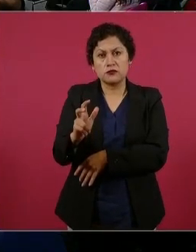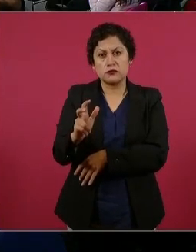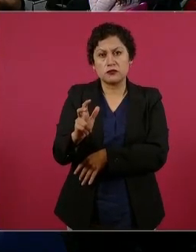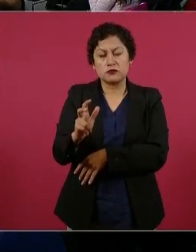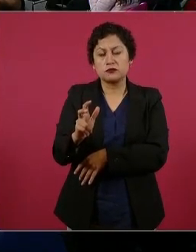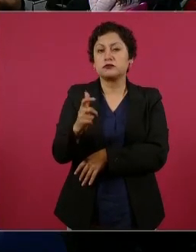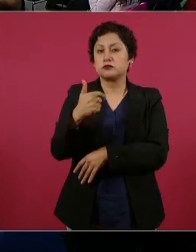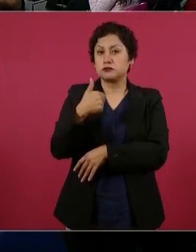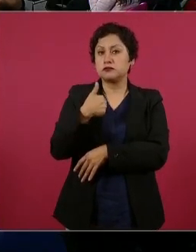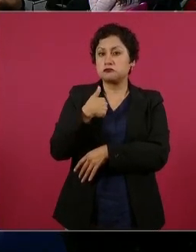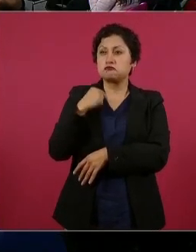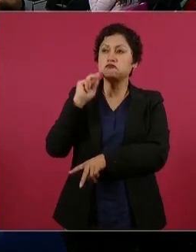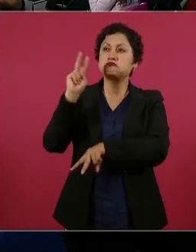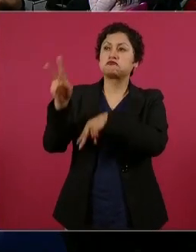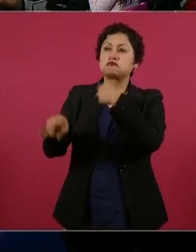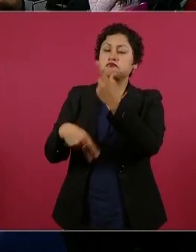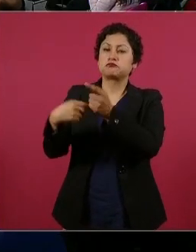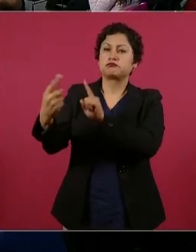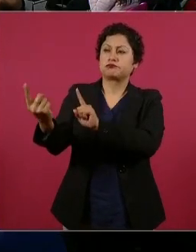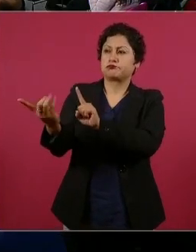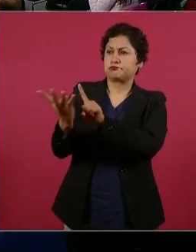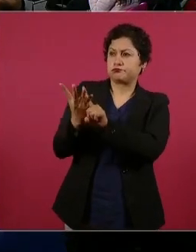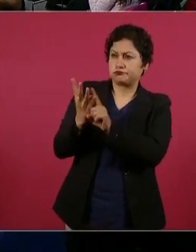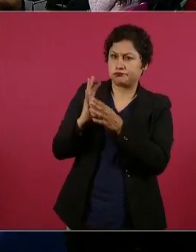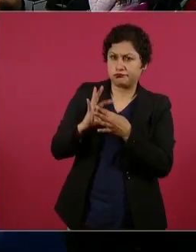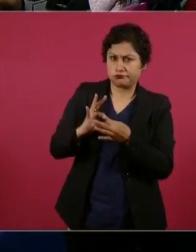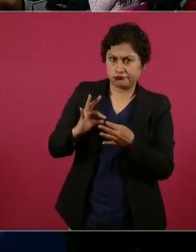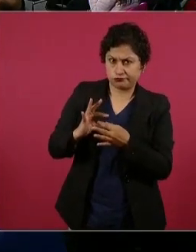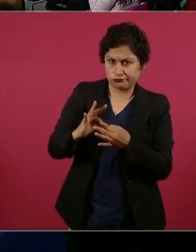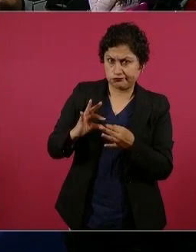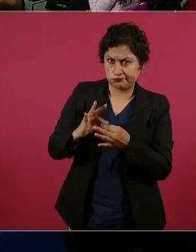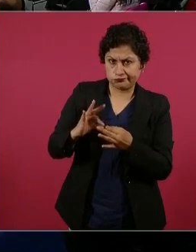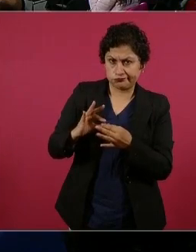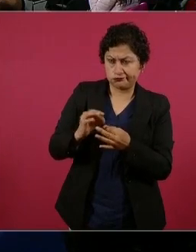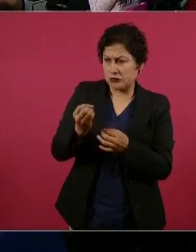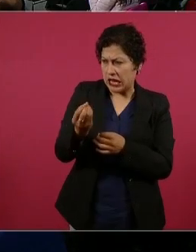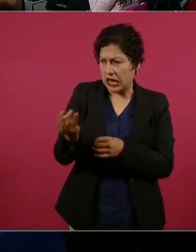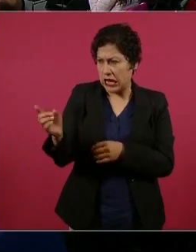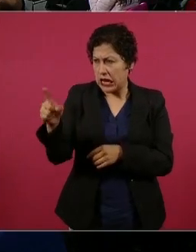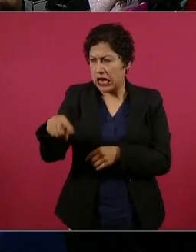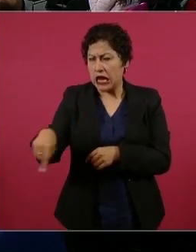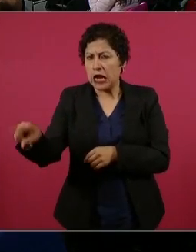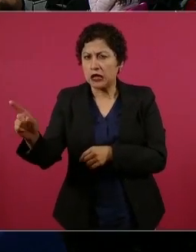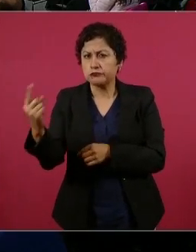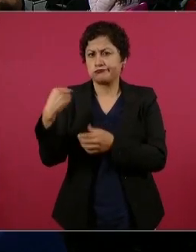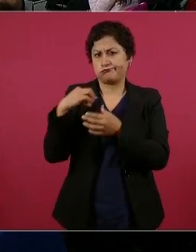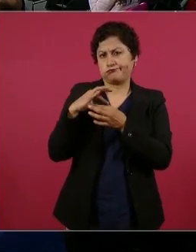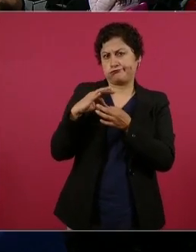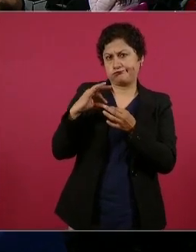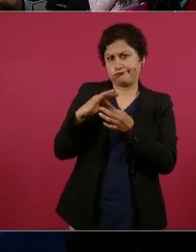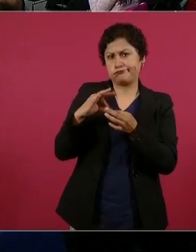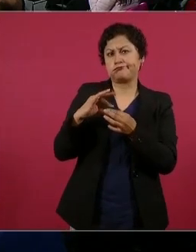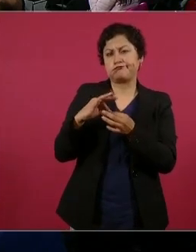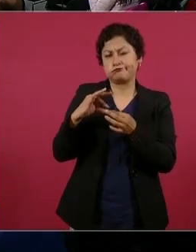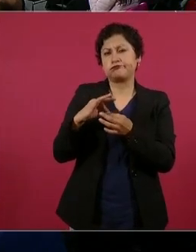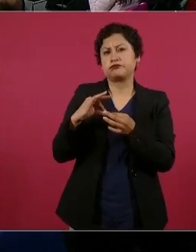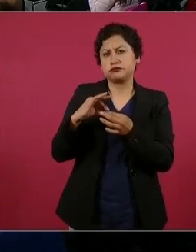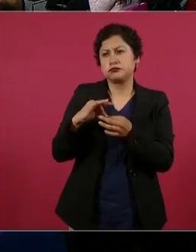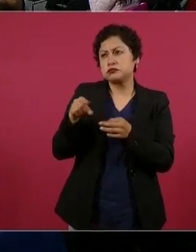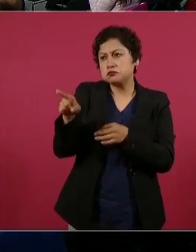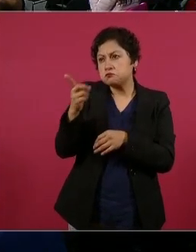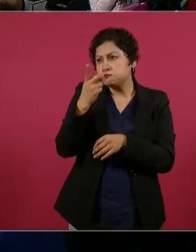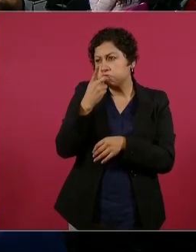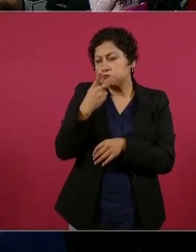me plantearon algunos trabajadores que se iban a llevar a cabo